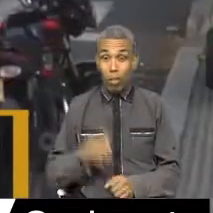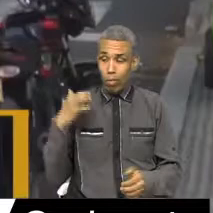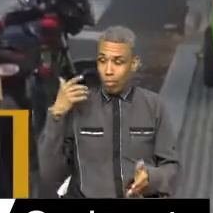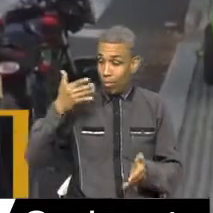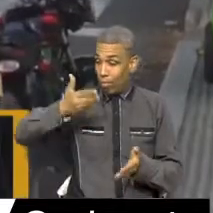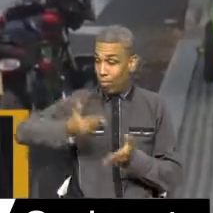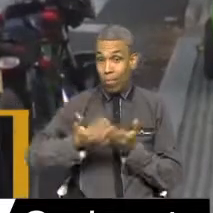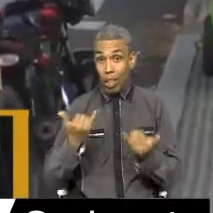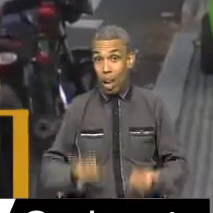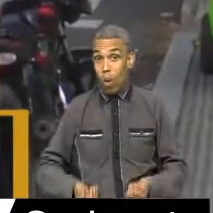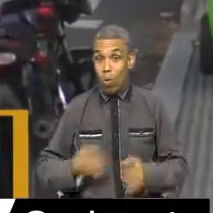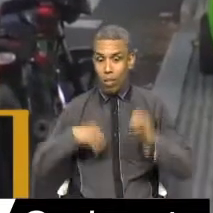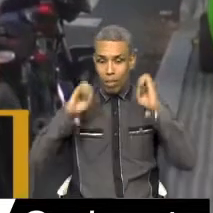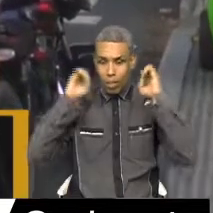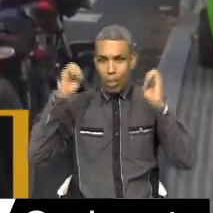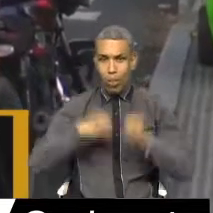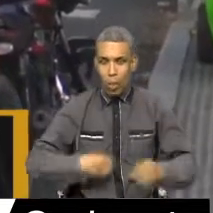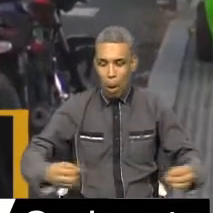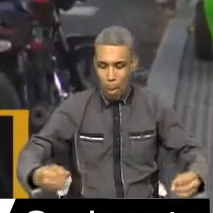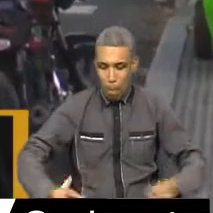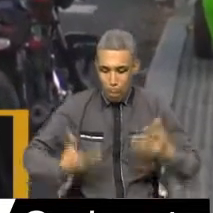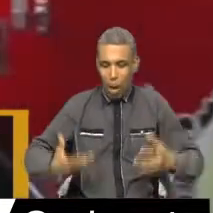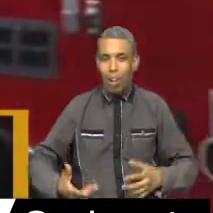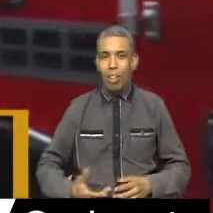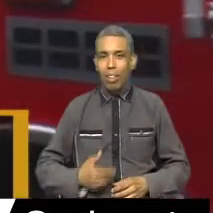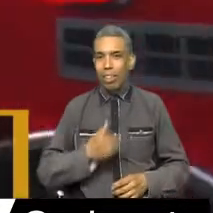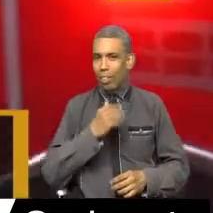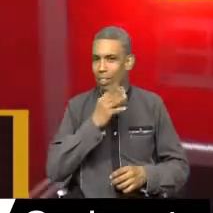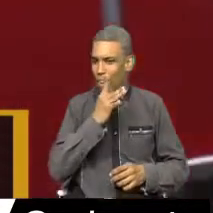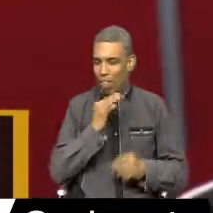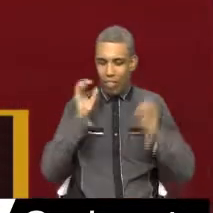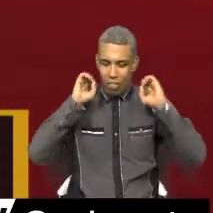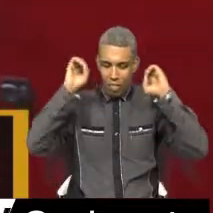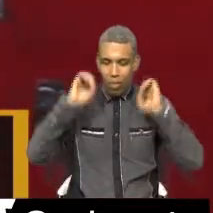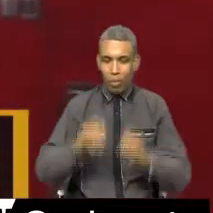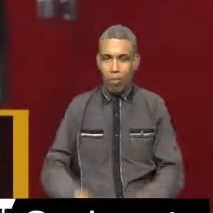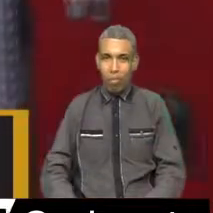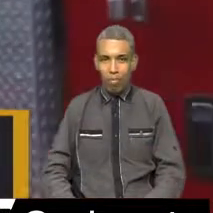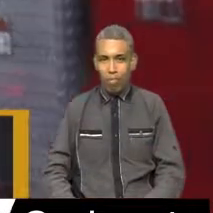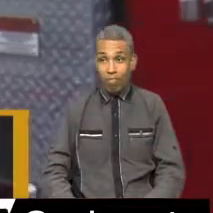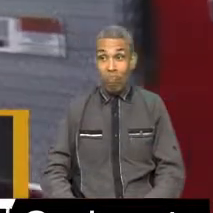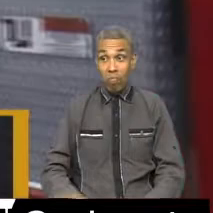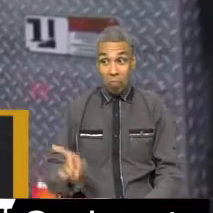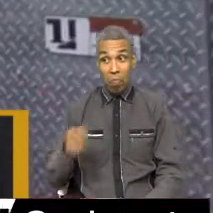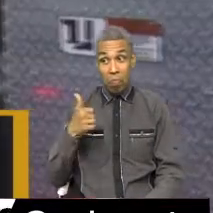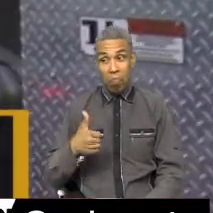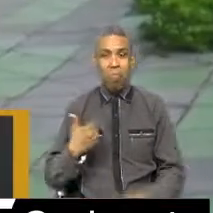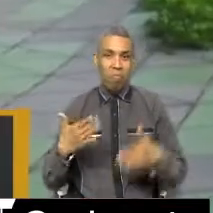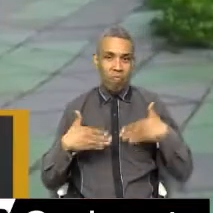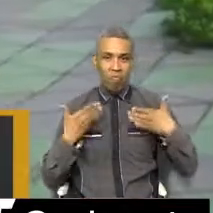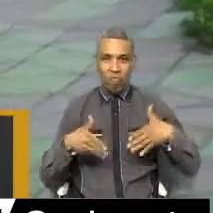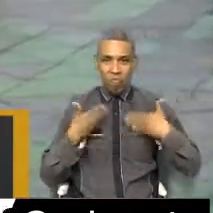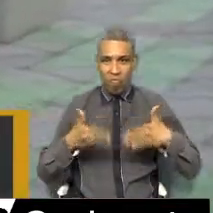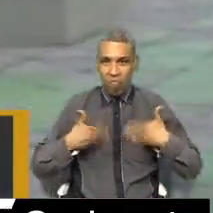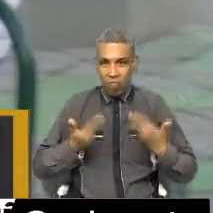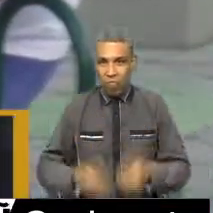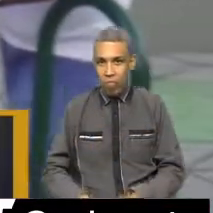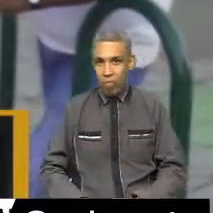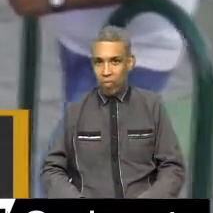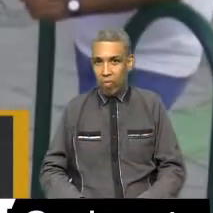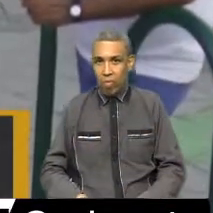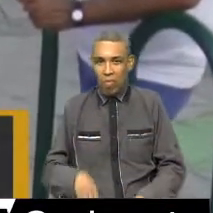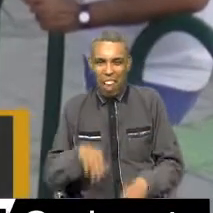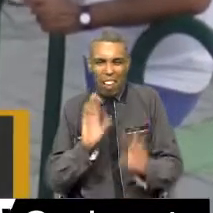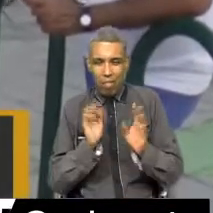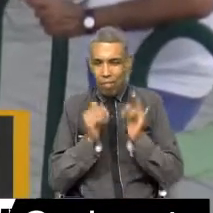quemado. A la fecha, ese propósito de no tener quemado alguno en la ciudad se ha logrado, lo cual llena de complacencia a todos, pero no hay que bajar la guardia, ha